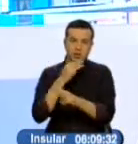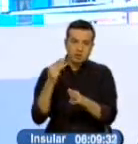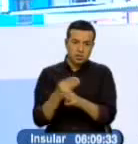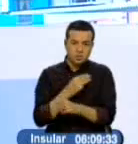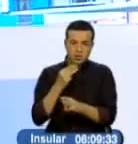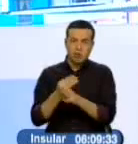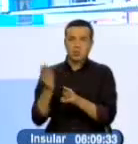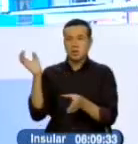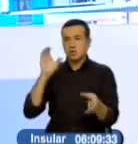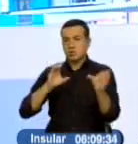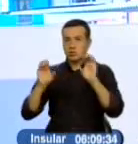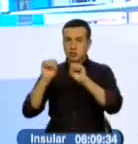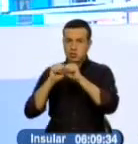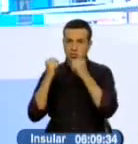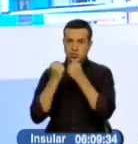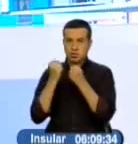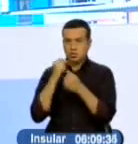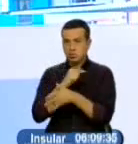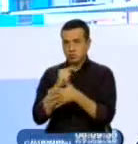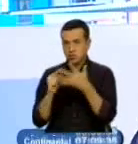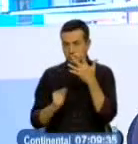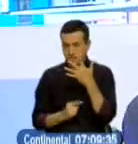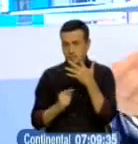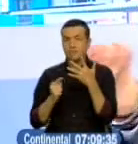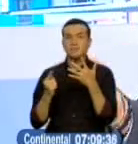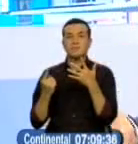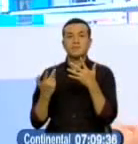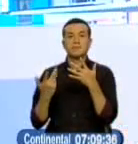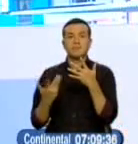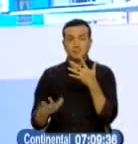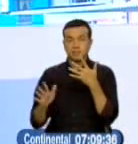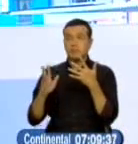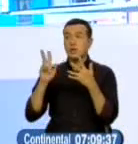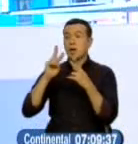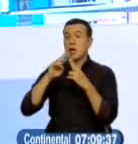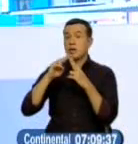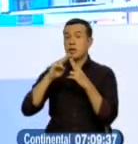en ciencias sociales, etc. Y la alternativa que nosotros queremos